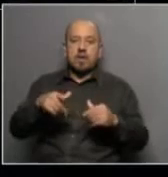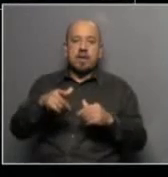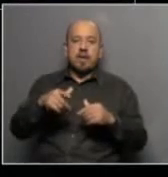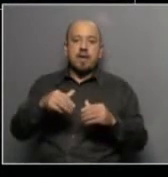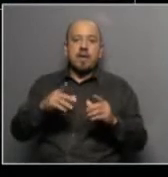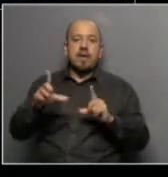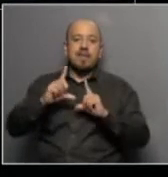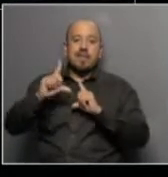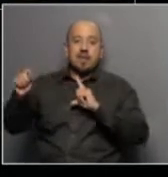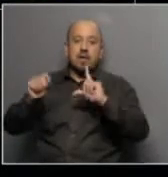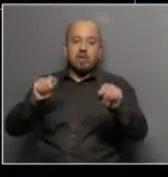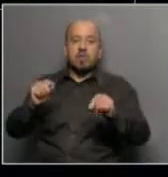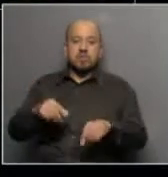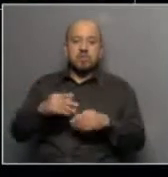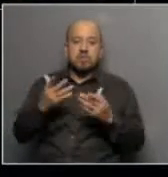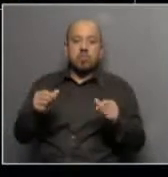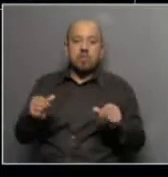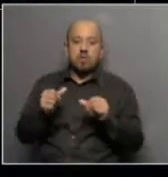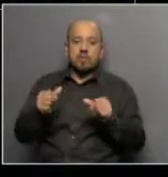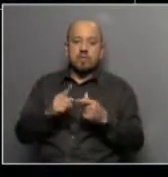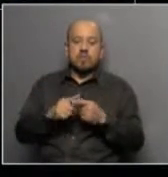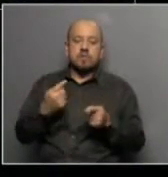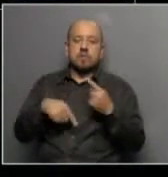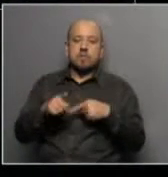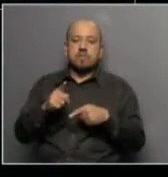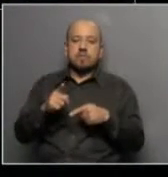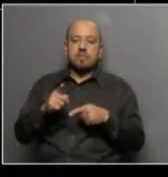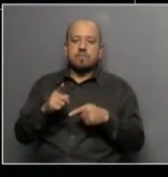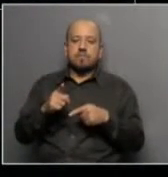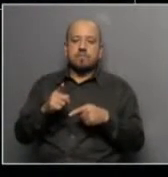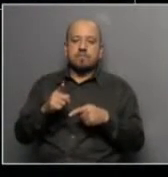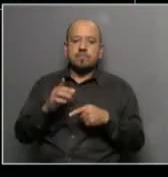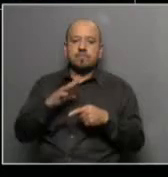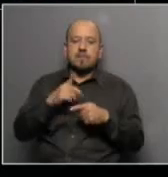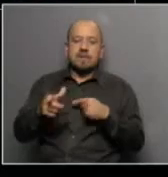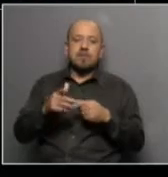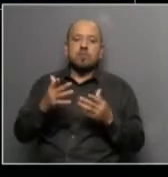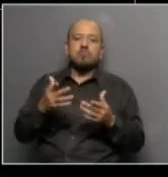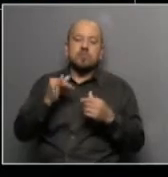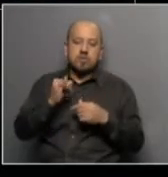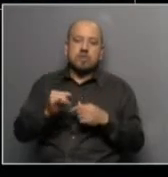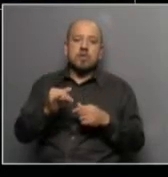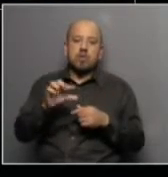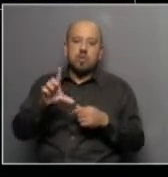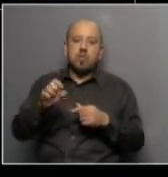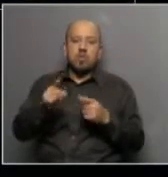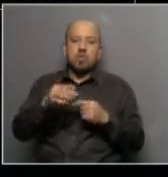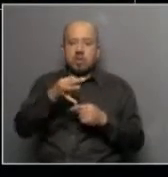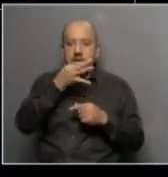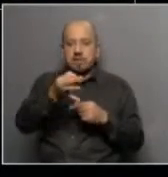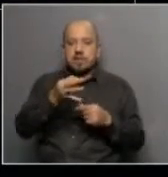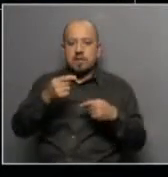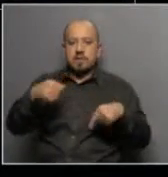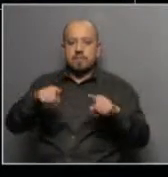mayores tiempos para poder llegar a estos lugares. Entonces, sin lugar a dudas, creo que además de lo que comentábamos